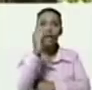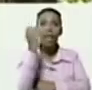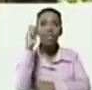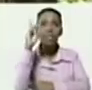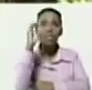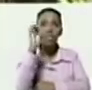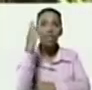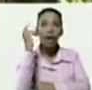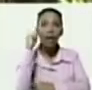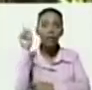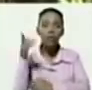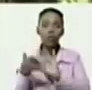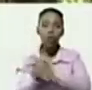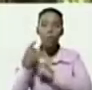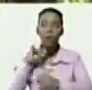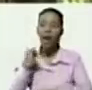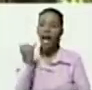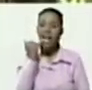por el odio,